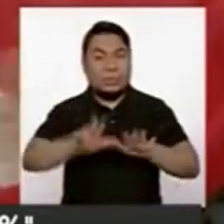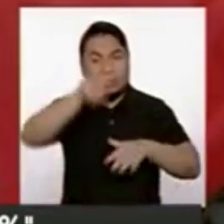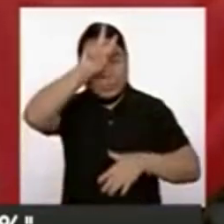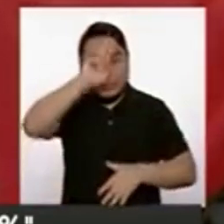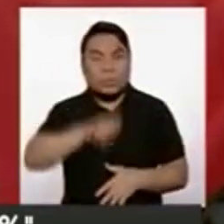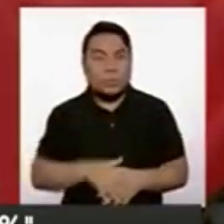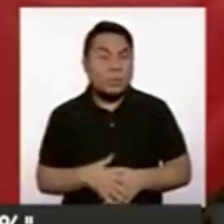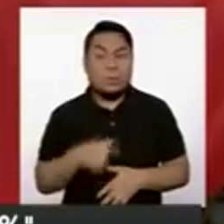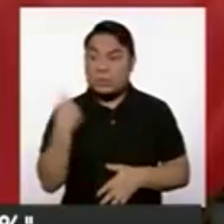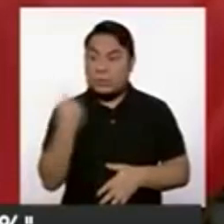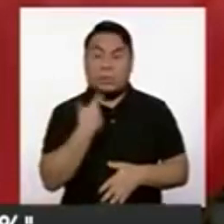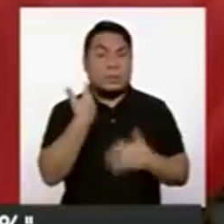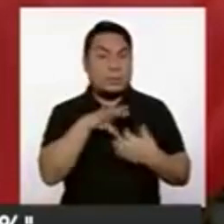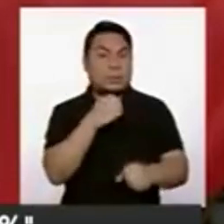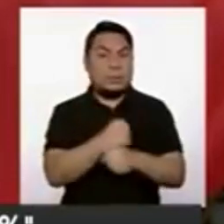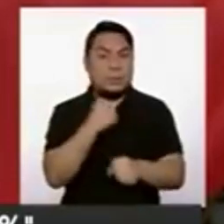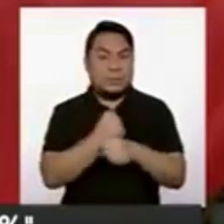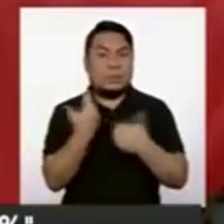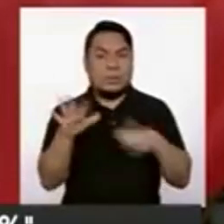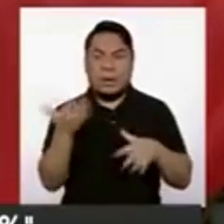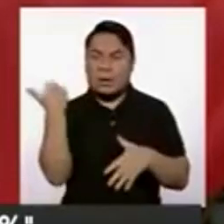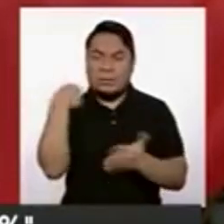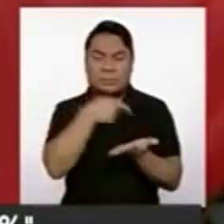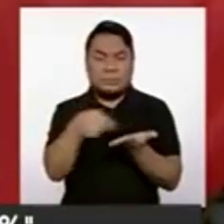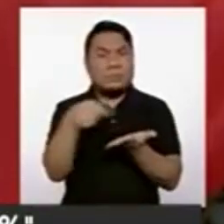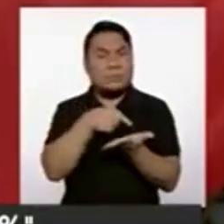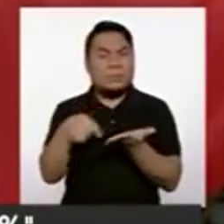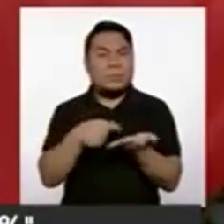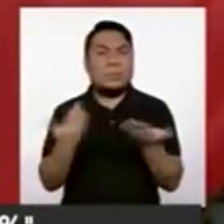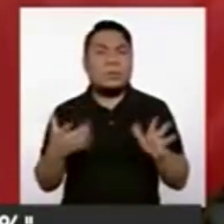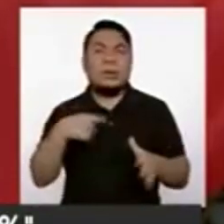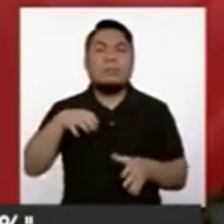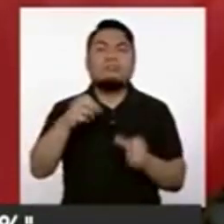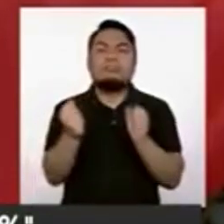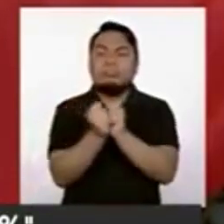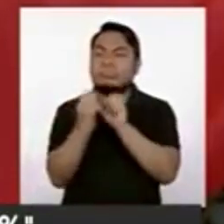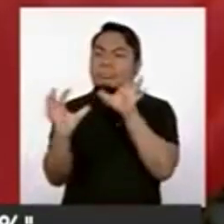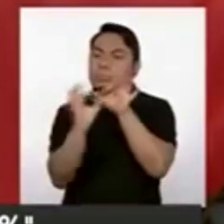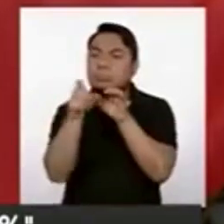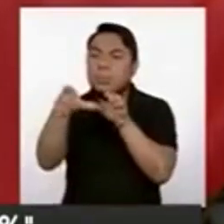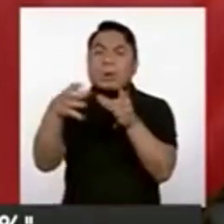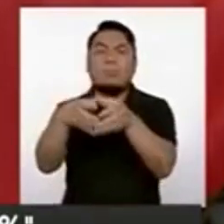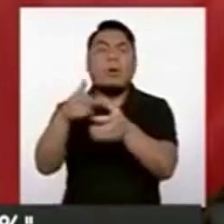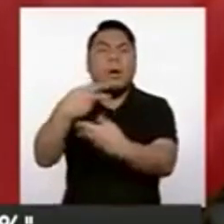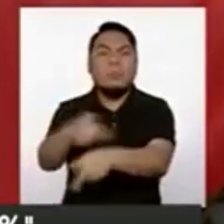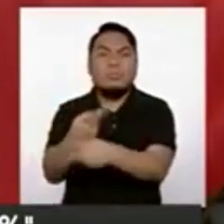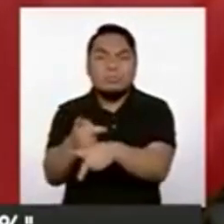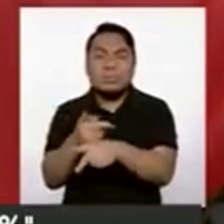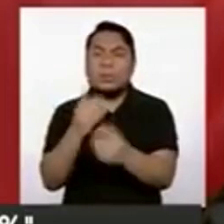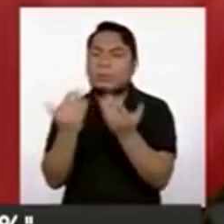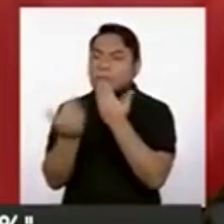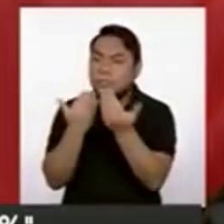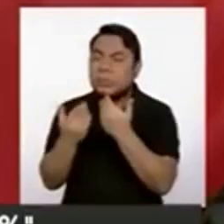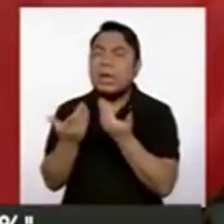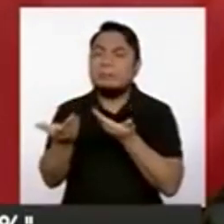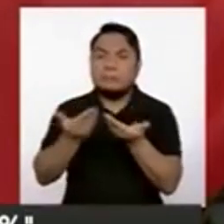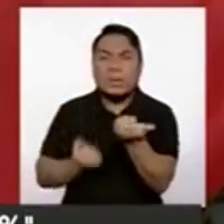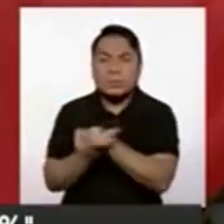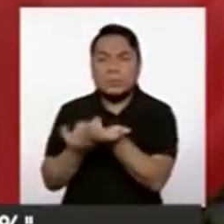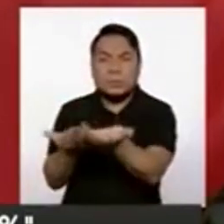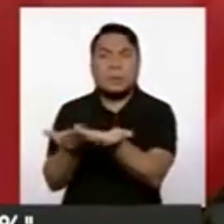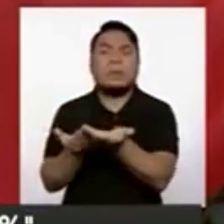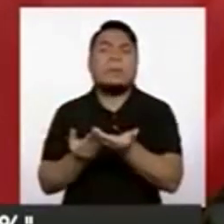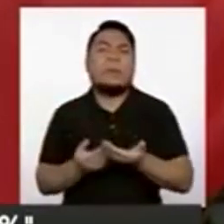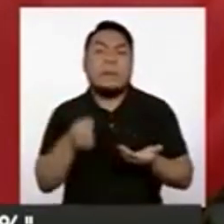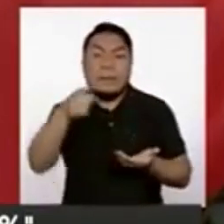trabajando ya por varias semanas con los sectores productivos, con los sectores que son